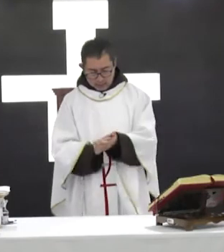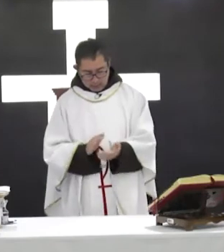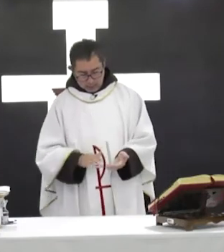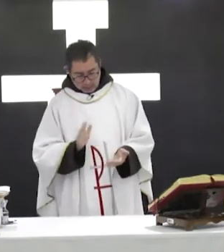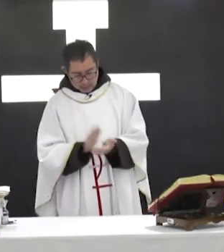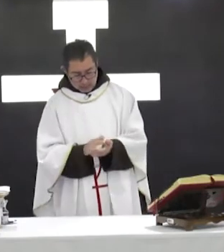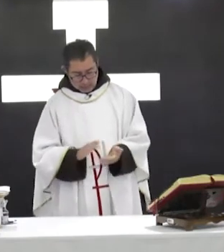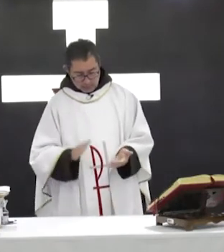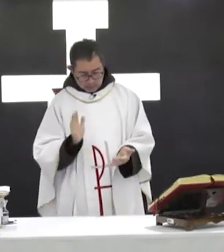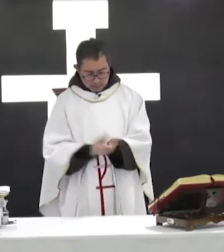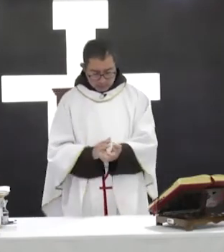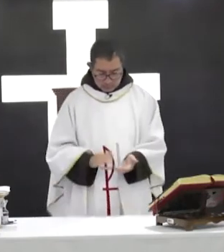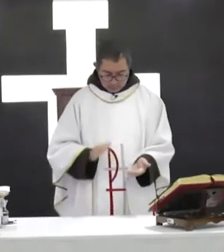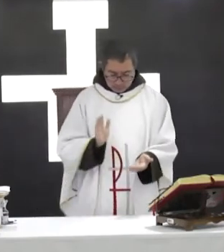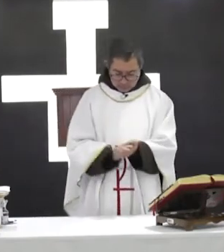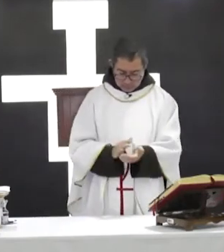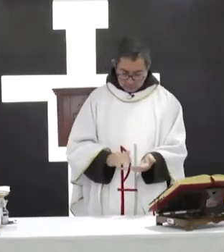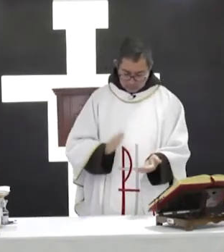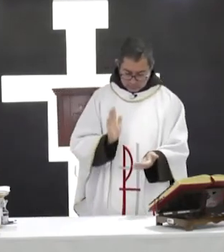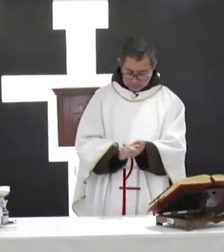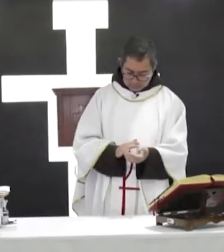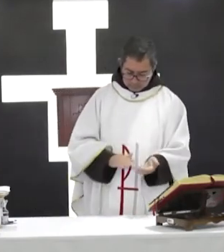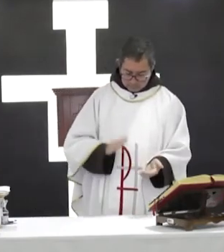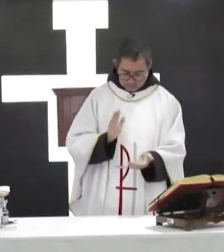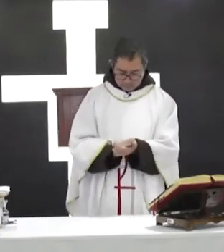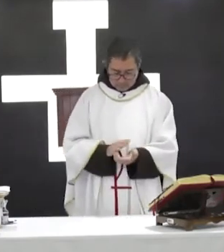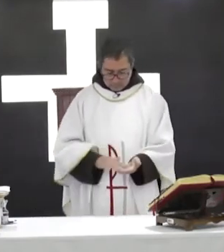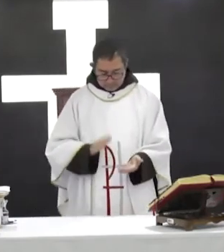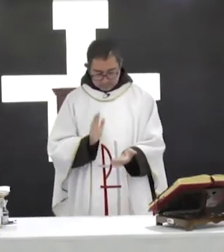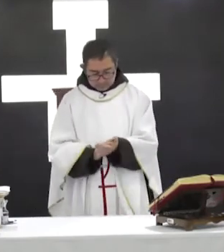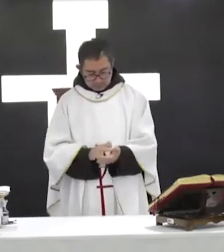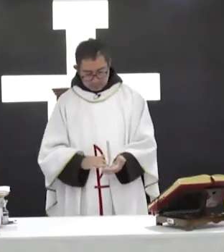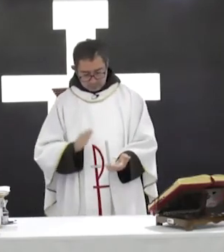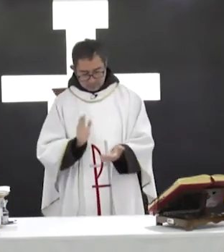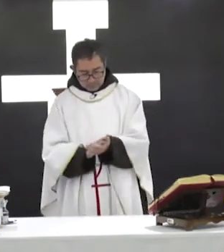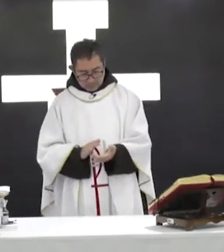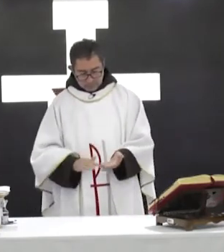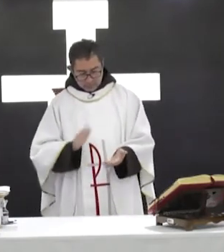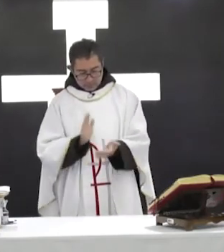barea del señor bailar